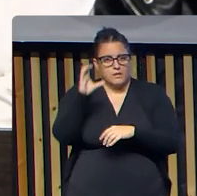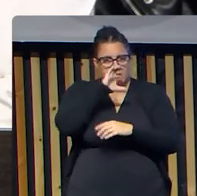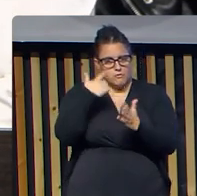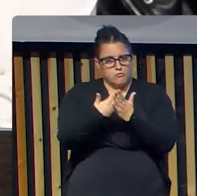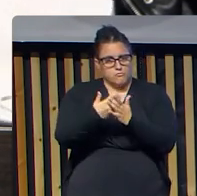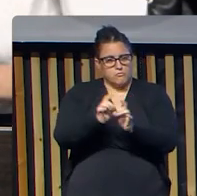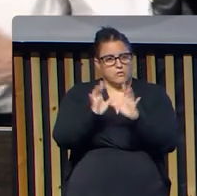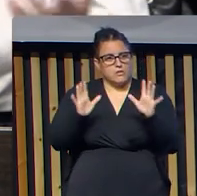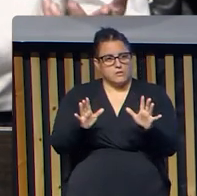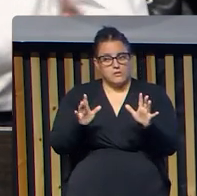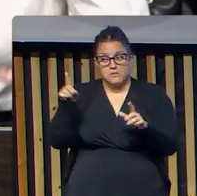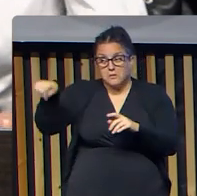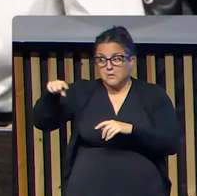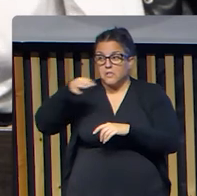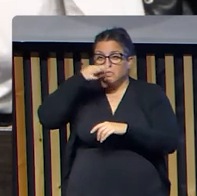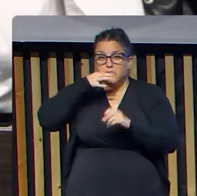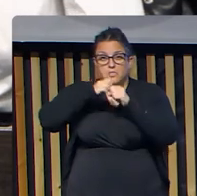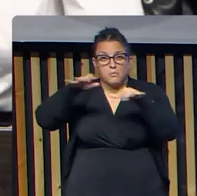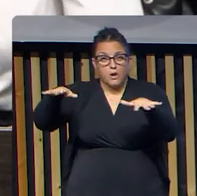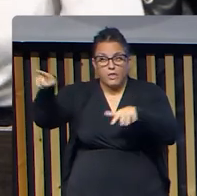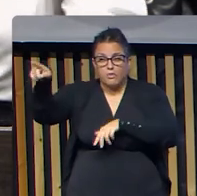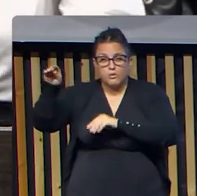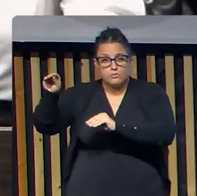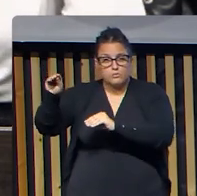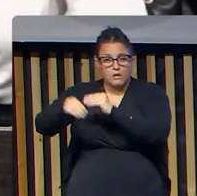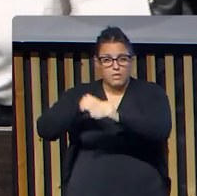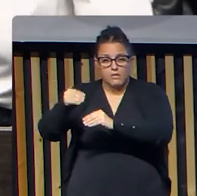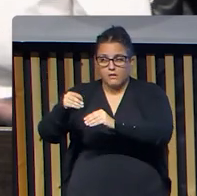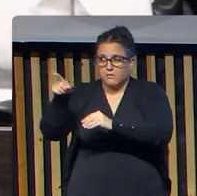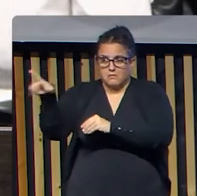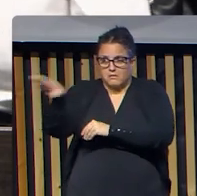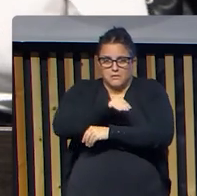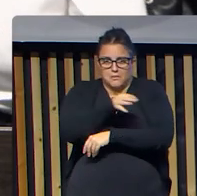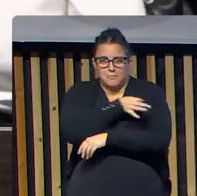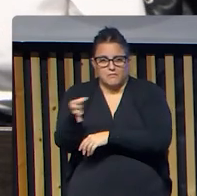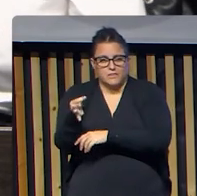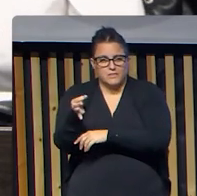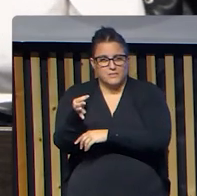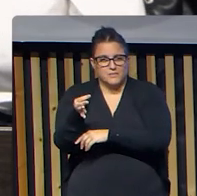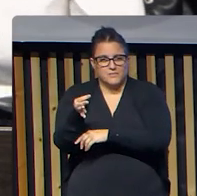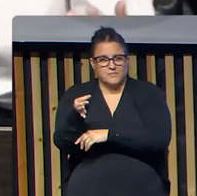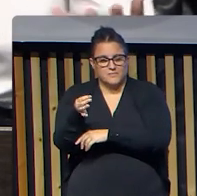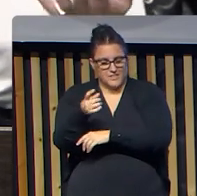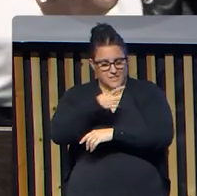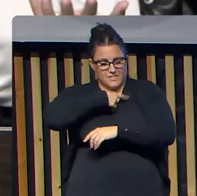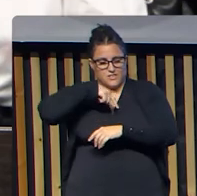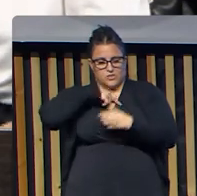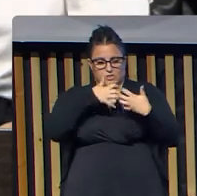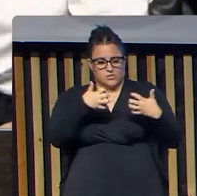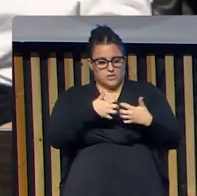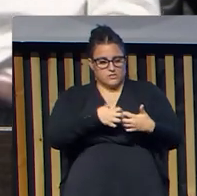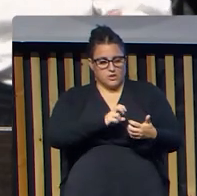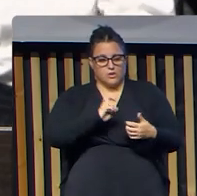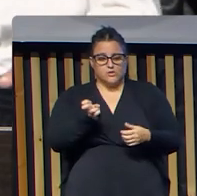Y por qué tenemos que empezar cualquier otro texto diciendo en tanto en cuanto en virtud de Por qué y la gente